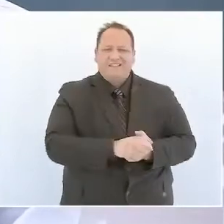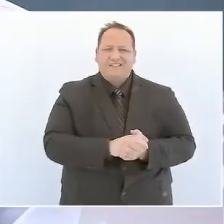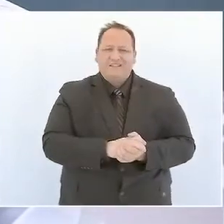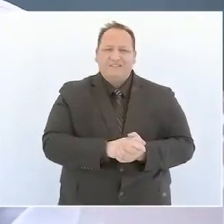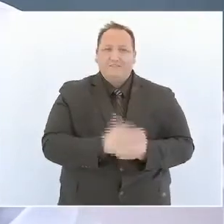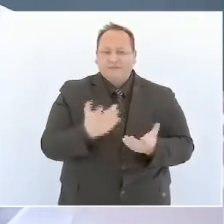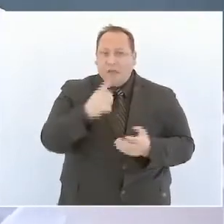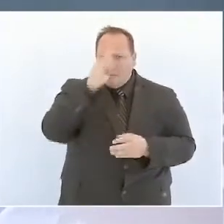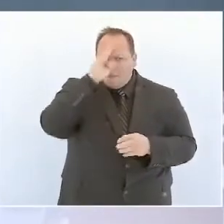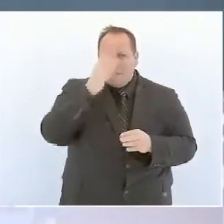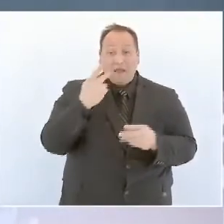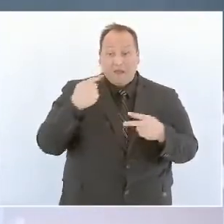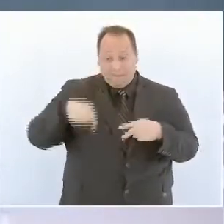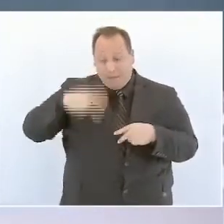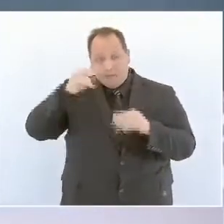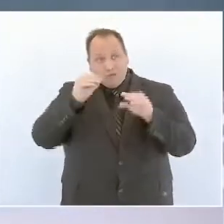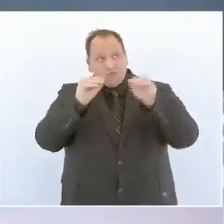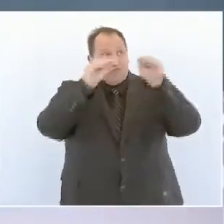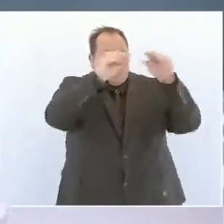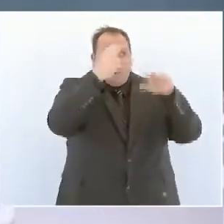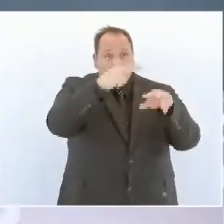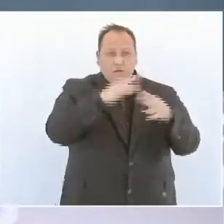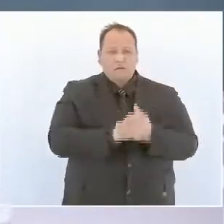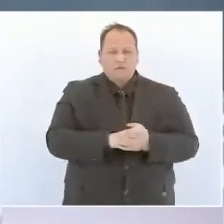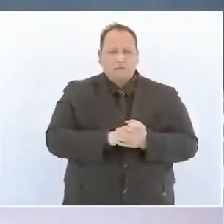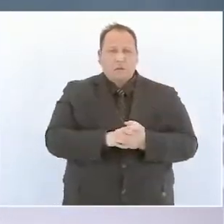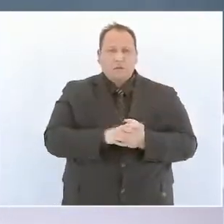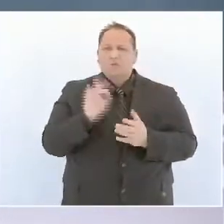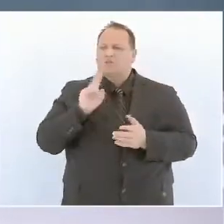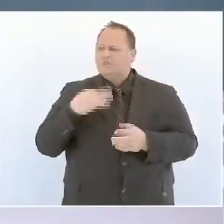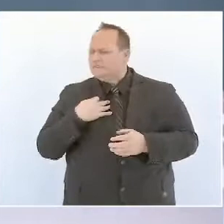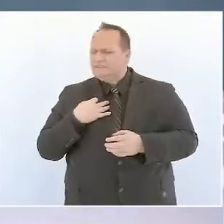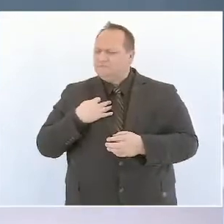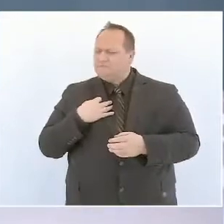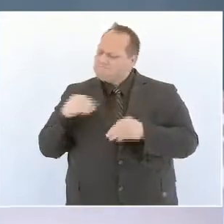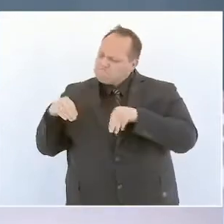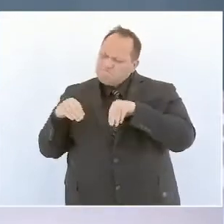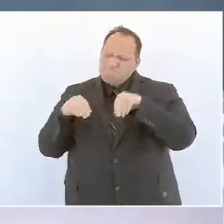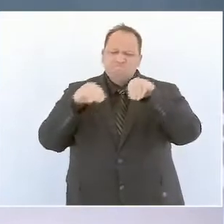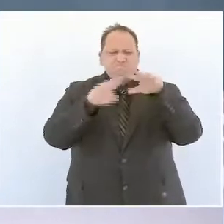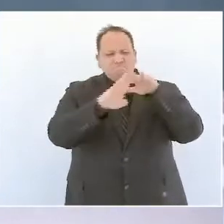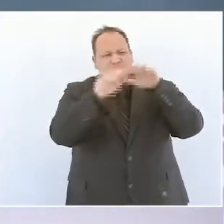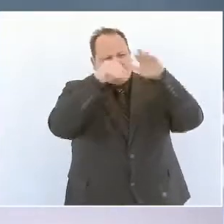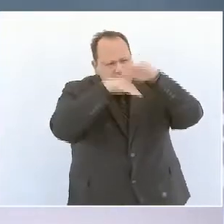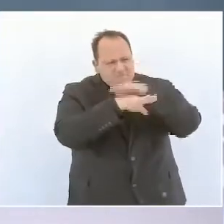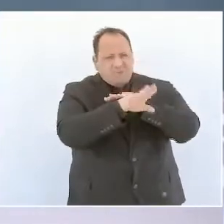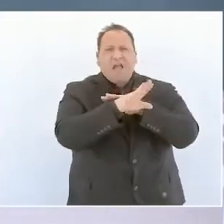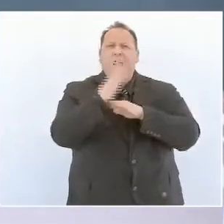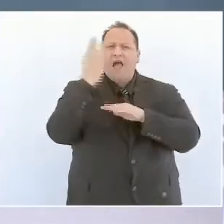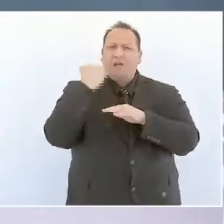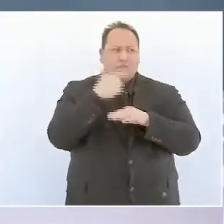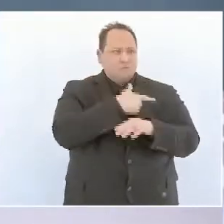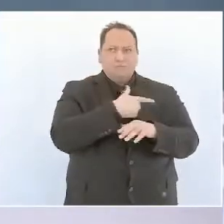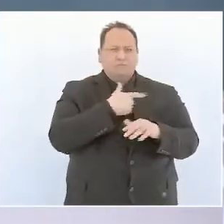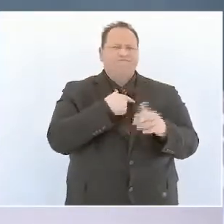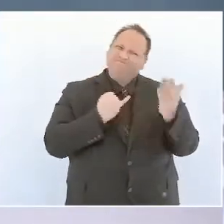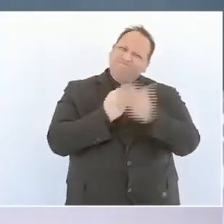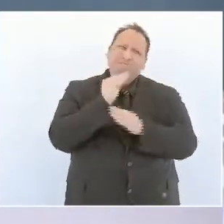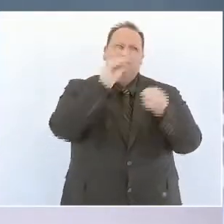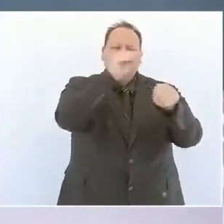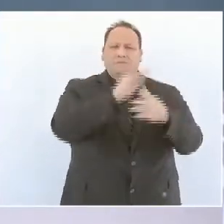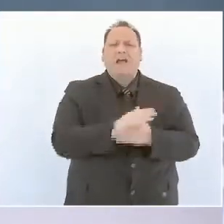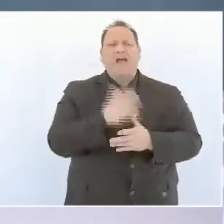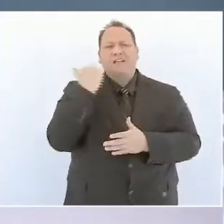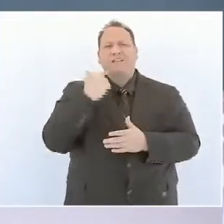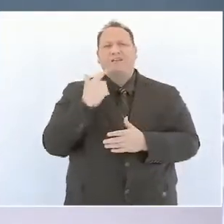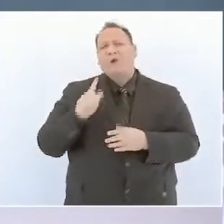porque imagínense si ellos no hubiesen tomado la decisión durante el periodo neoliberal, que fue